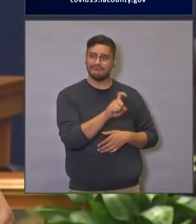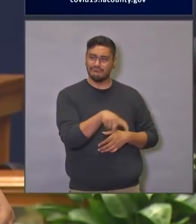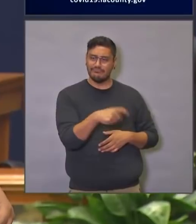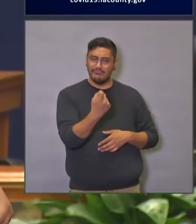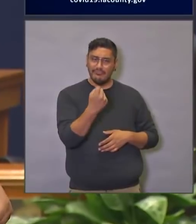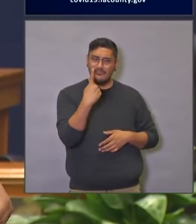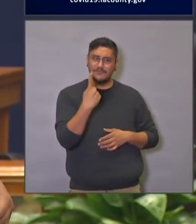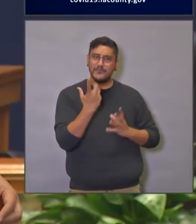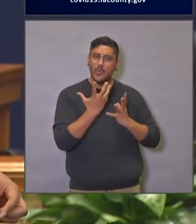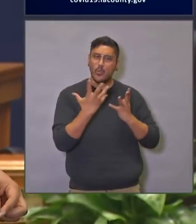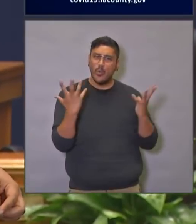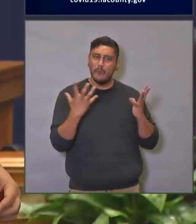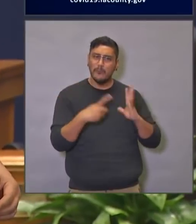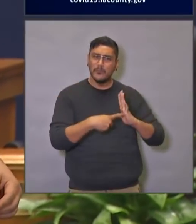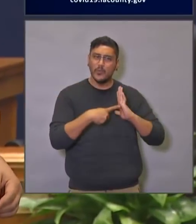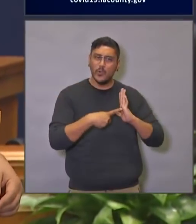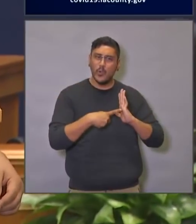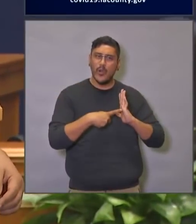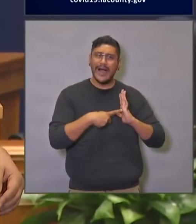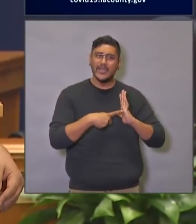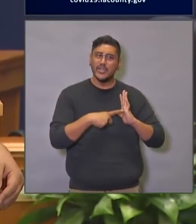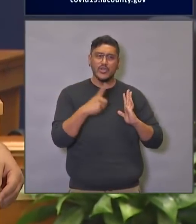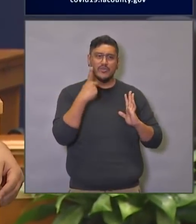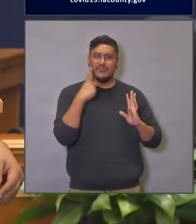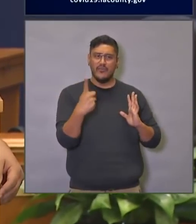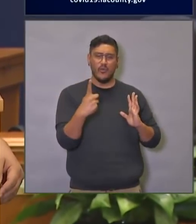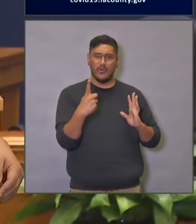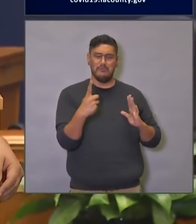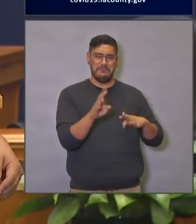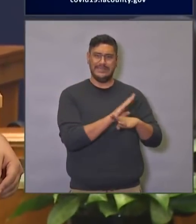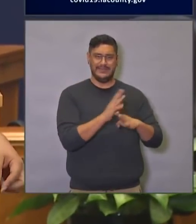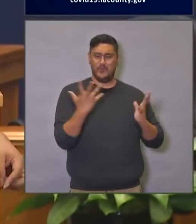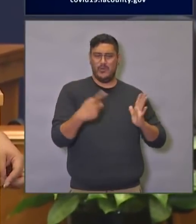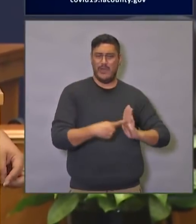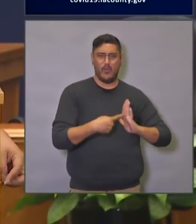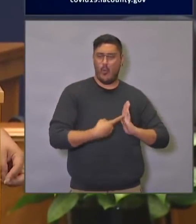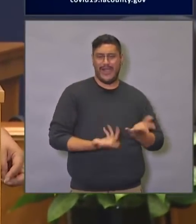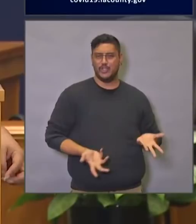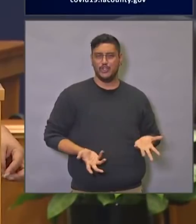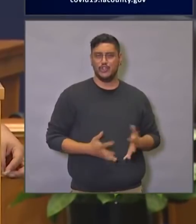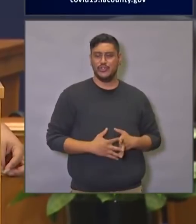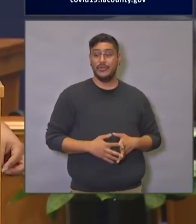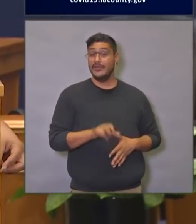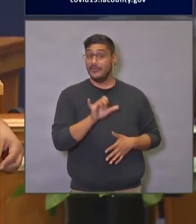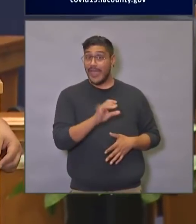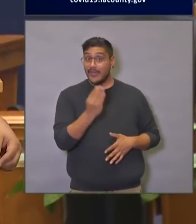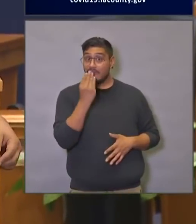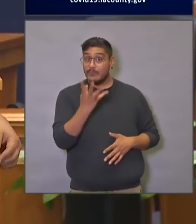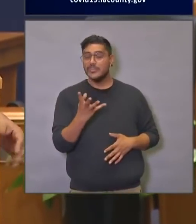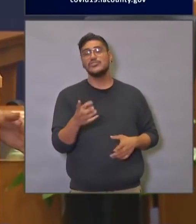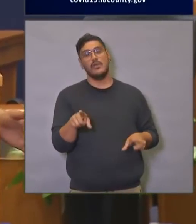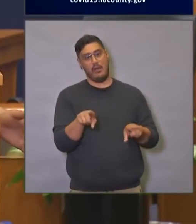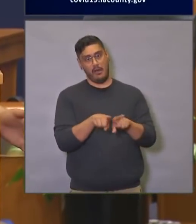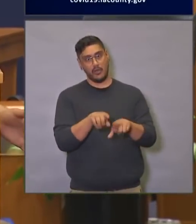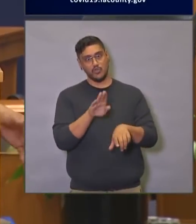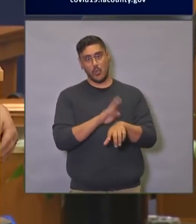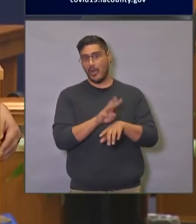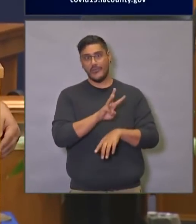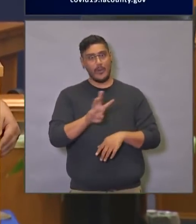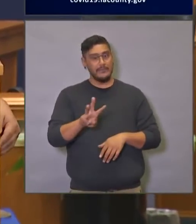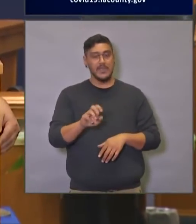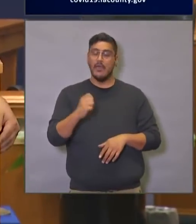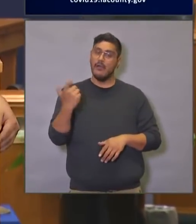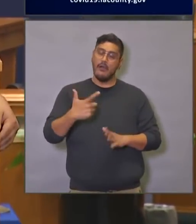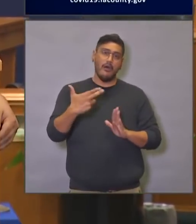lo que se requiere de todas las empresas. Esa información también se encuentra en nuestro sitio web, todas las pautas